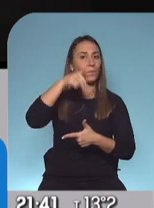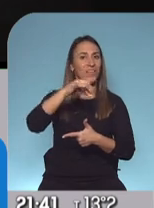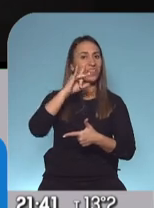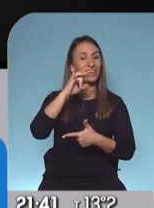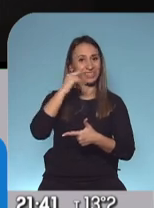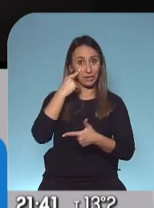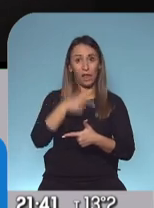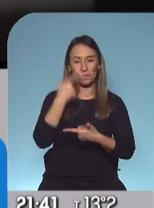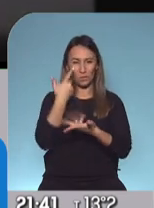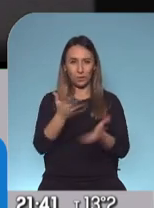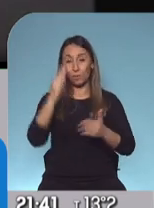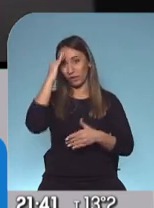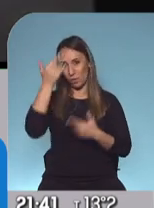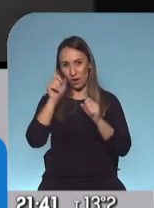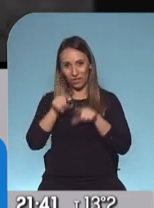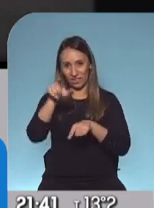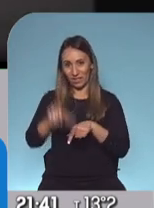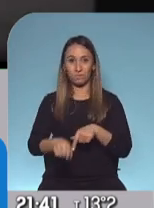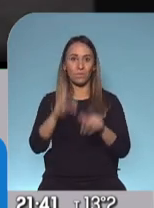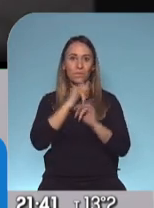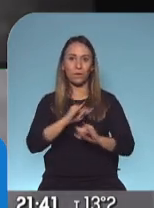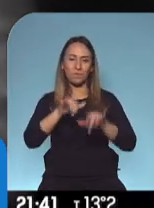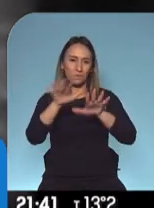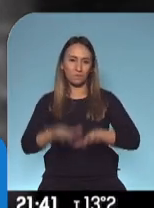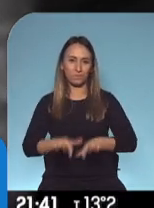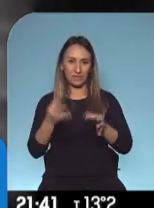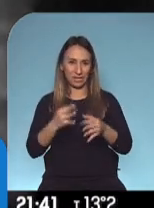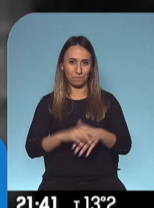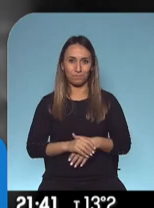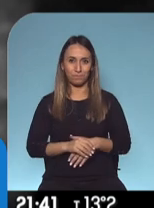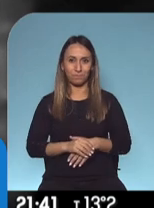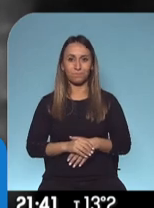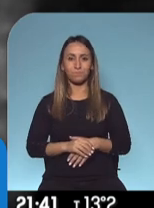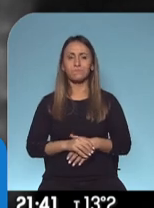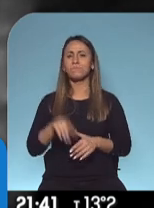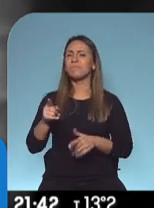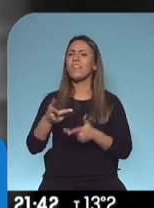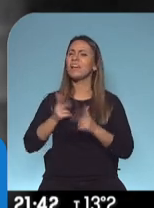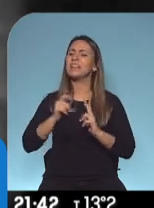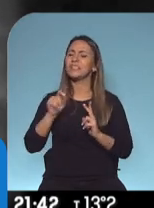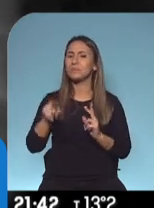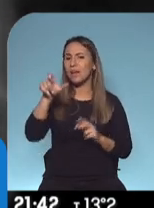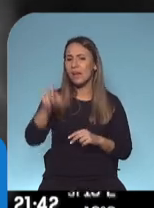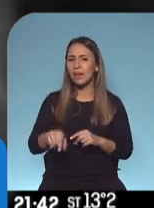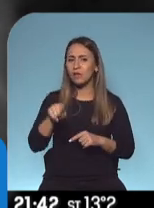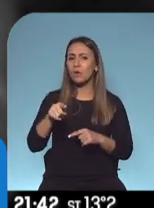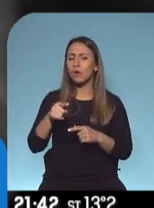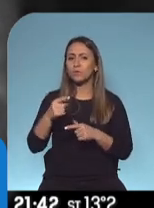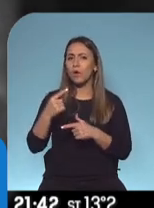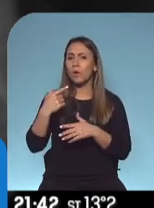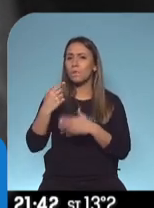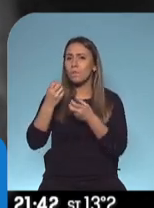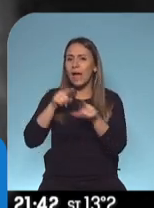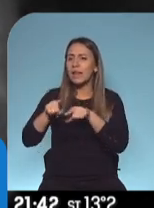gran recuerdo de él en este informe. Dígame, Marzolini, su carrera futbolística, ¿dónde